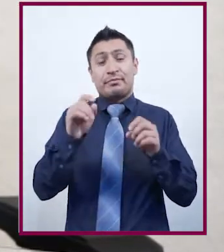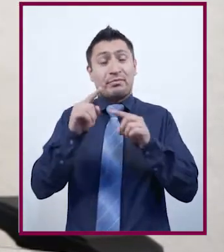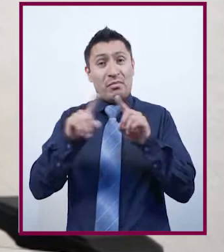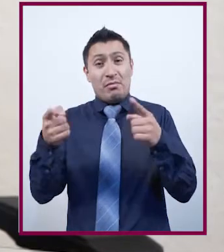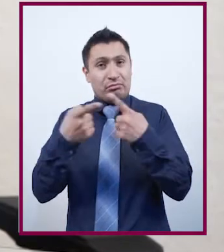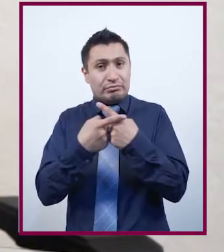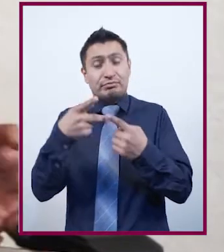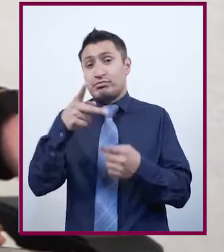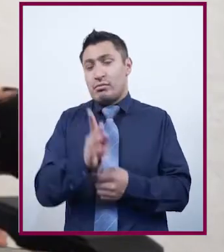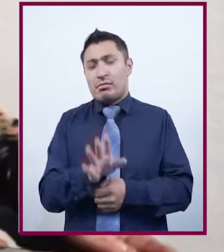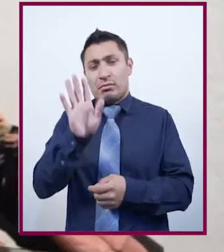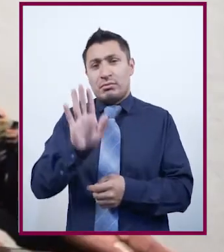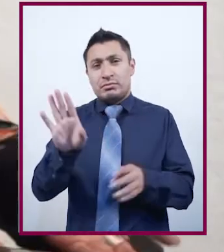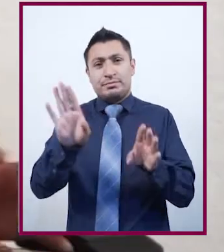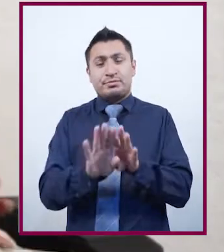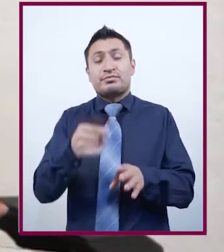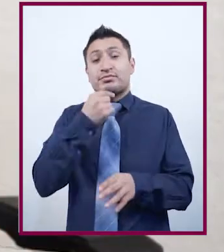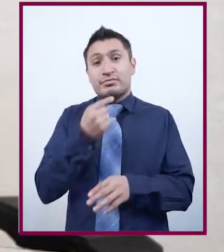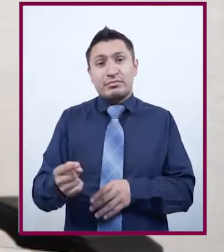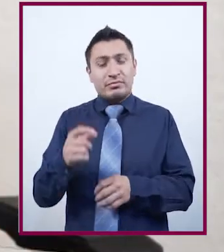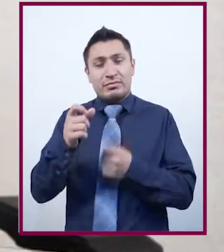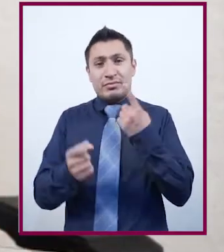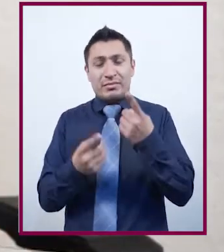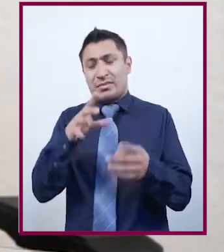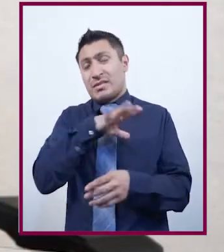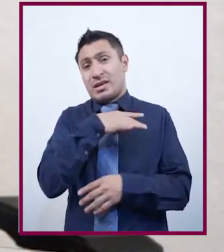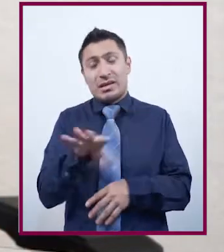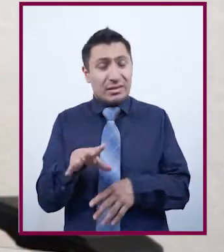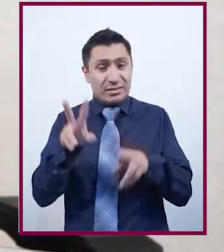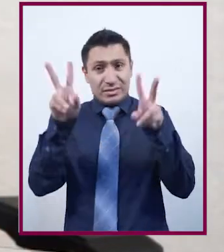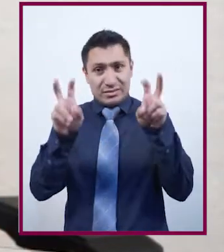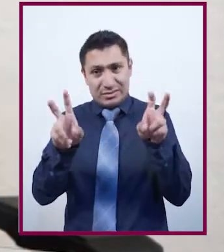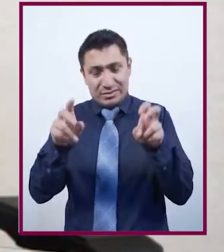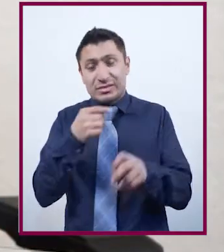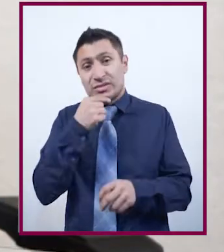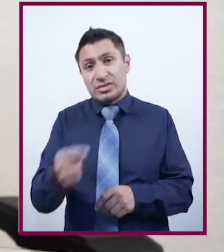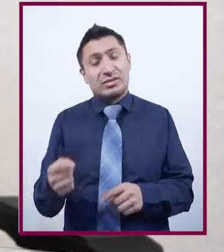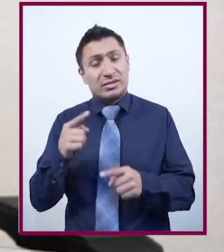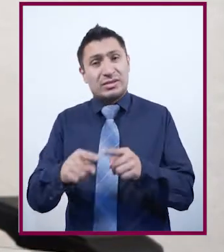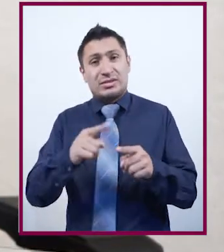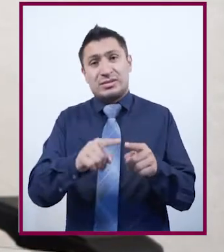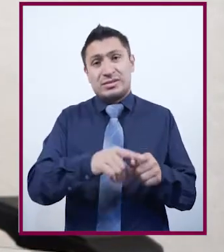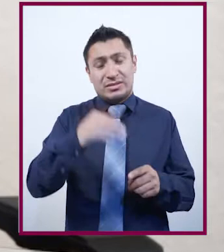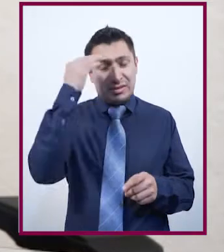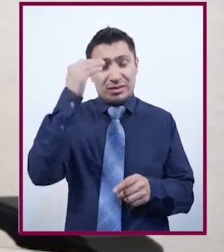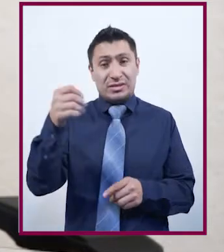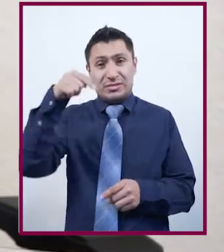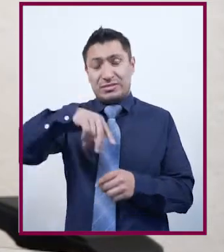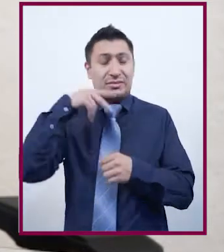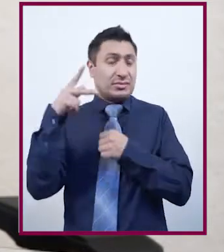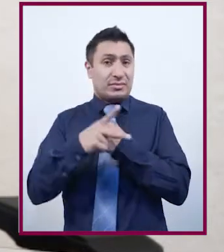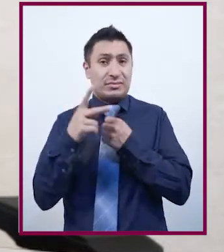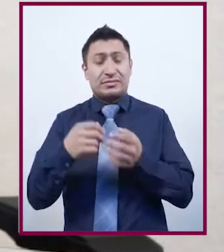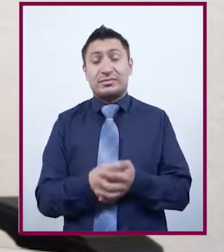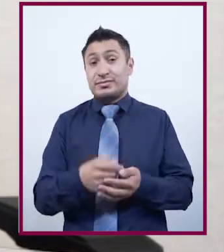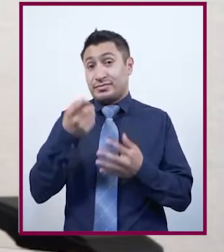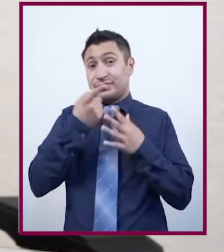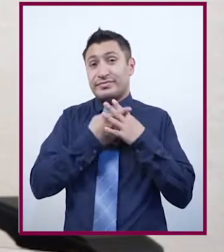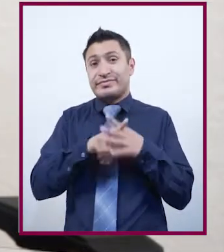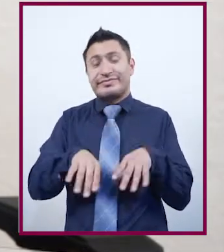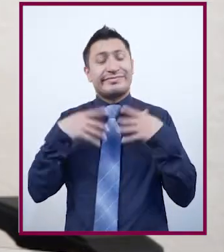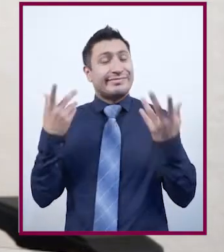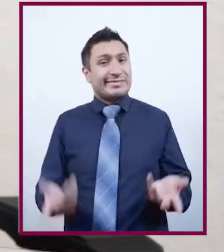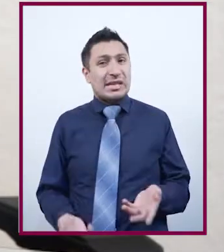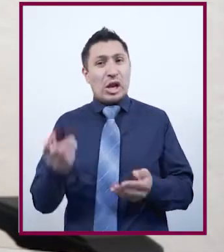totalmente ajena a otra. Sin embargo, abordaremos algunas generalidades de la niñez en diferentes etapas de la historia de nuestro país.